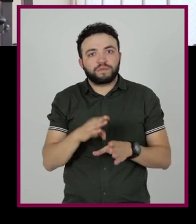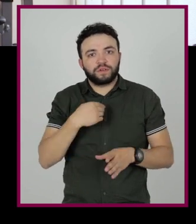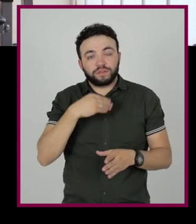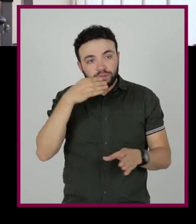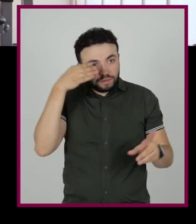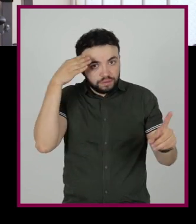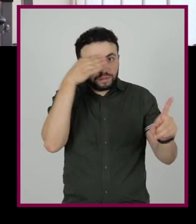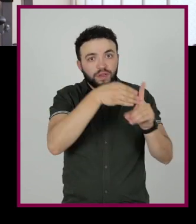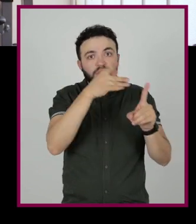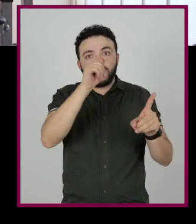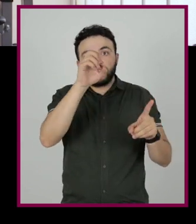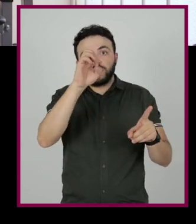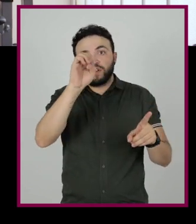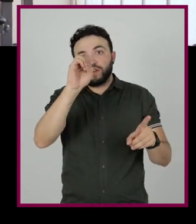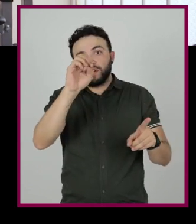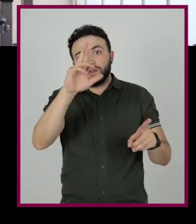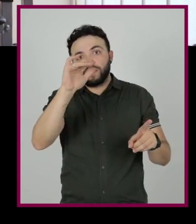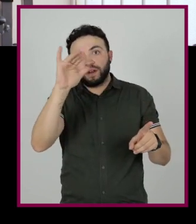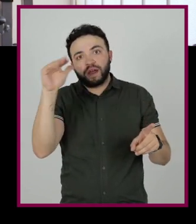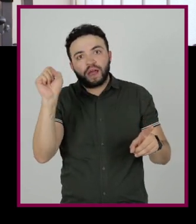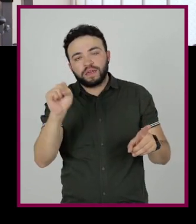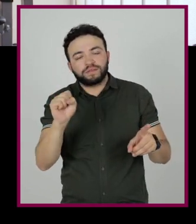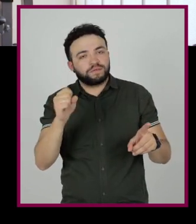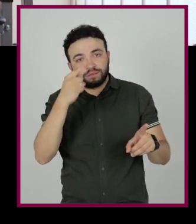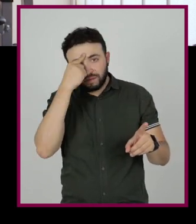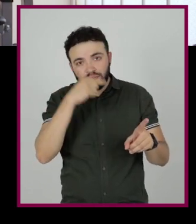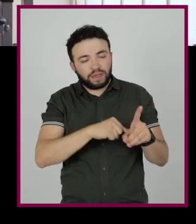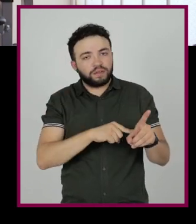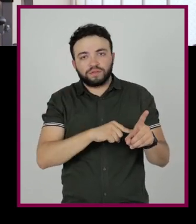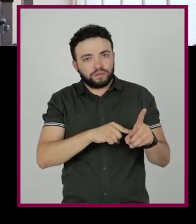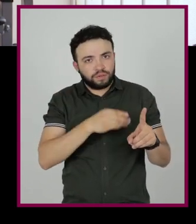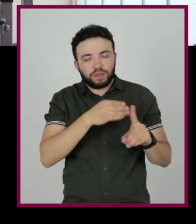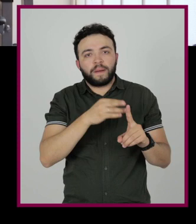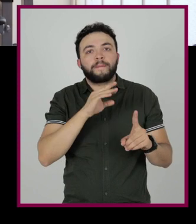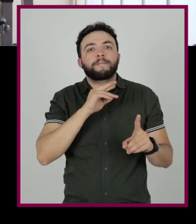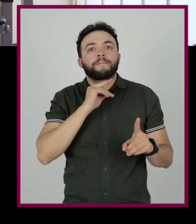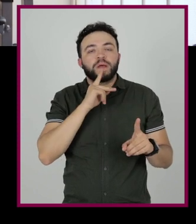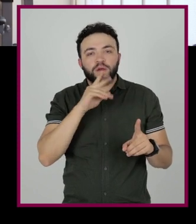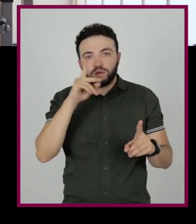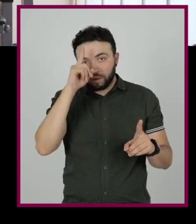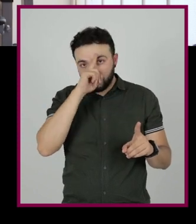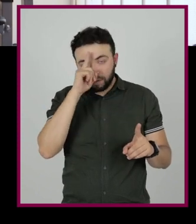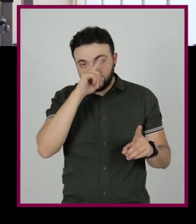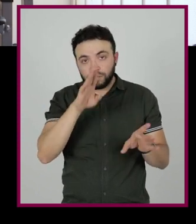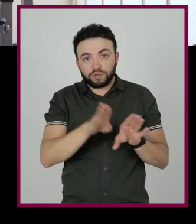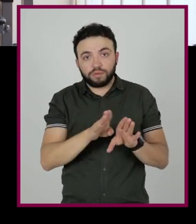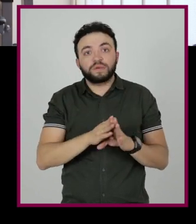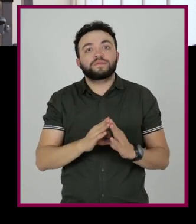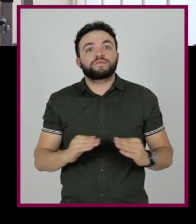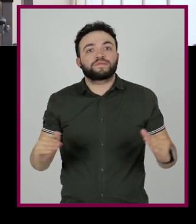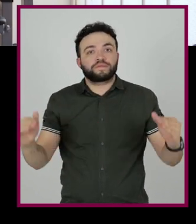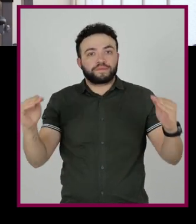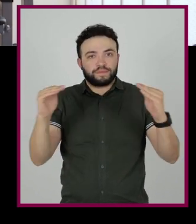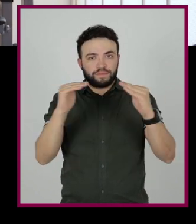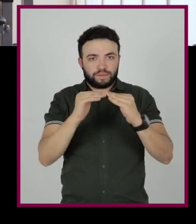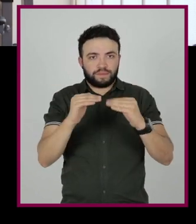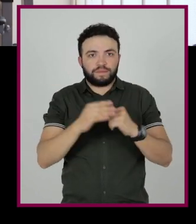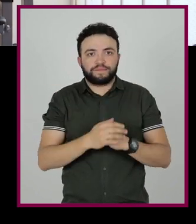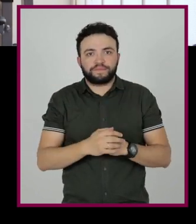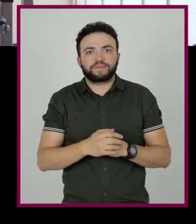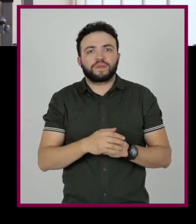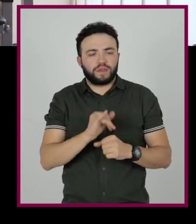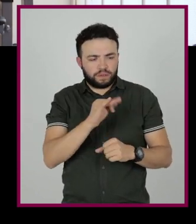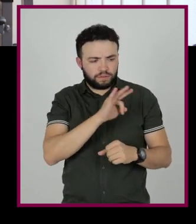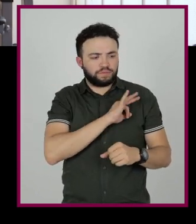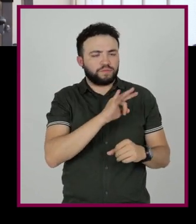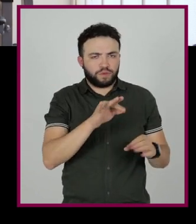solo concentrarte en teorías. Por eso, como siempre, nuestra recomendación es el equilibrio. Vale servirse de esto, pero